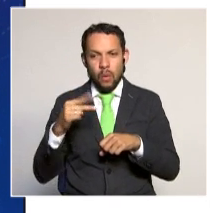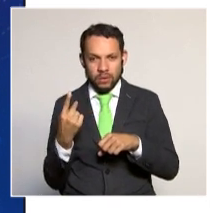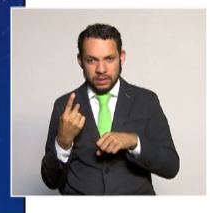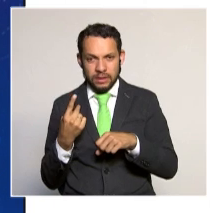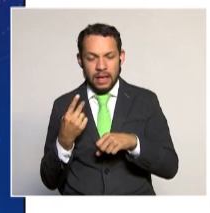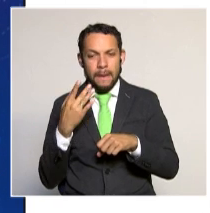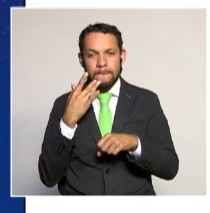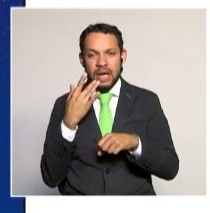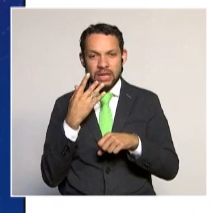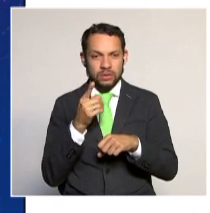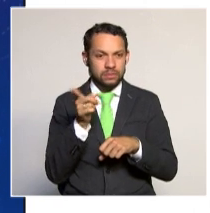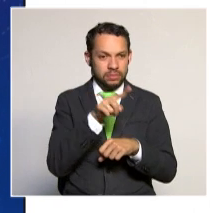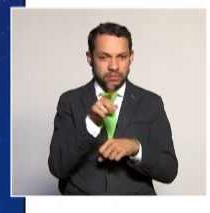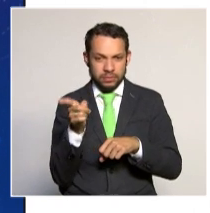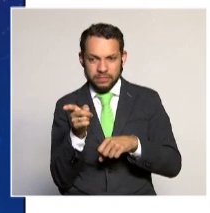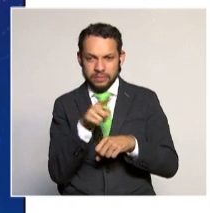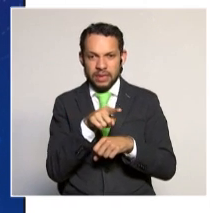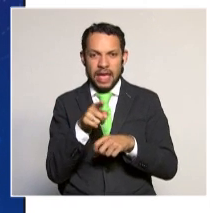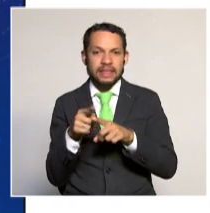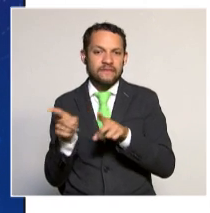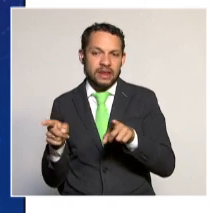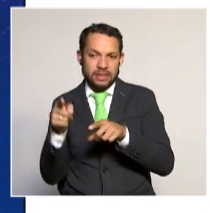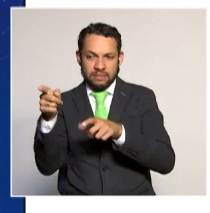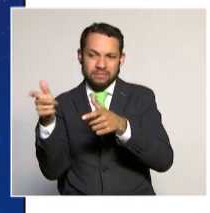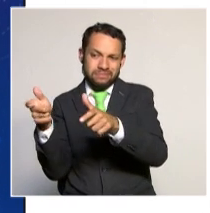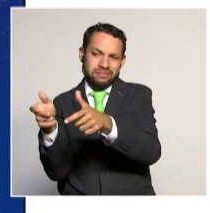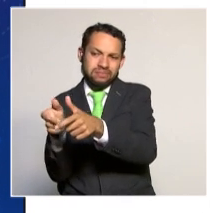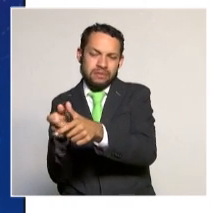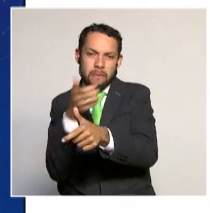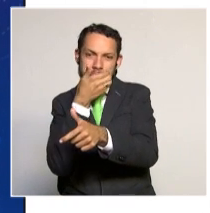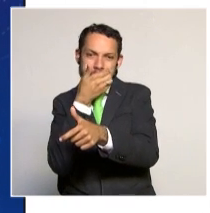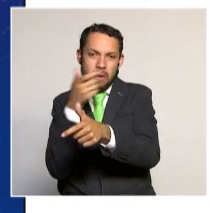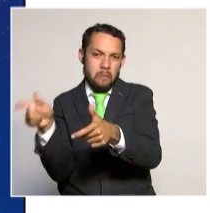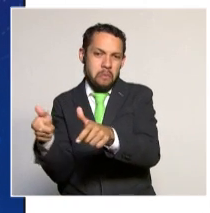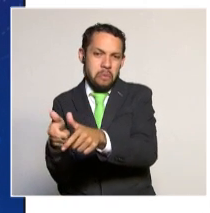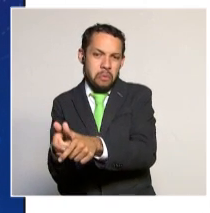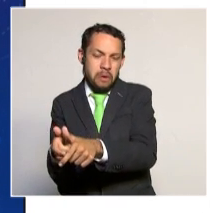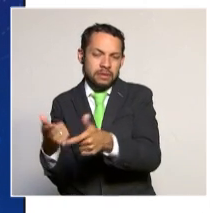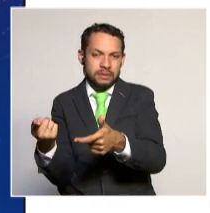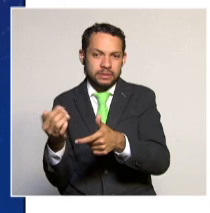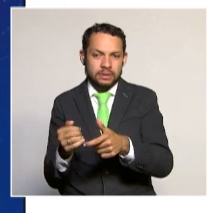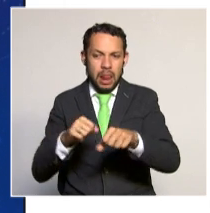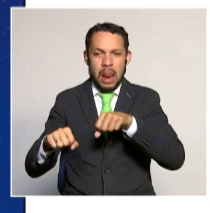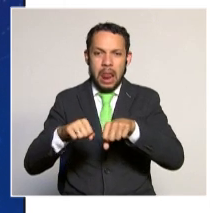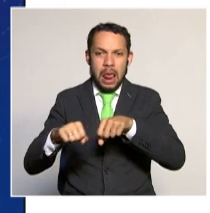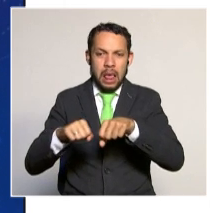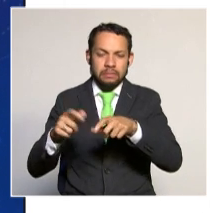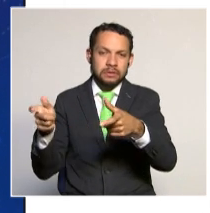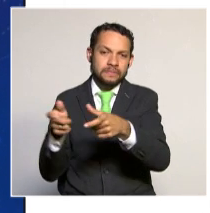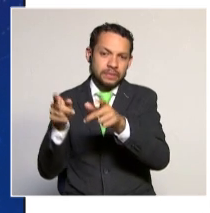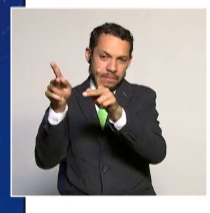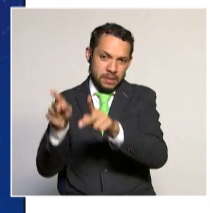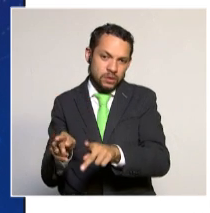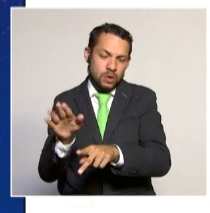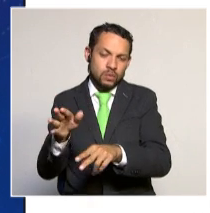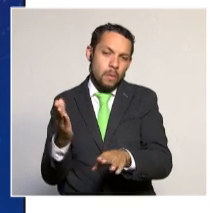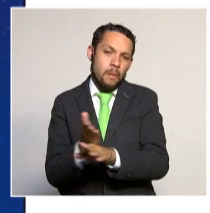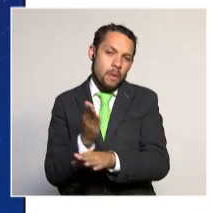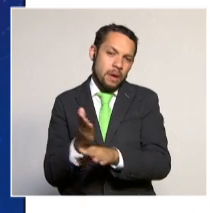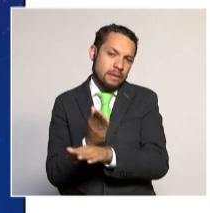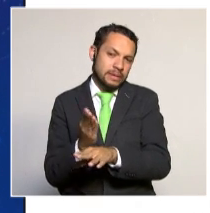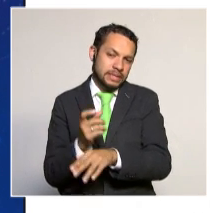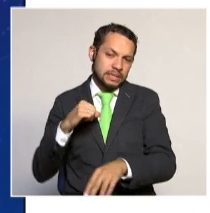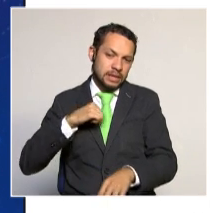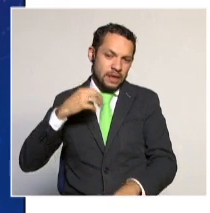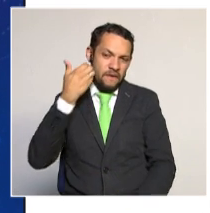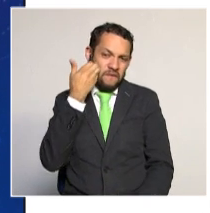de amarillo, está disminuida. Hay menos sector izquierdo funcional. En esta persona se puede decir ahí claramente que